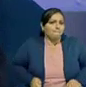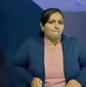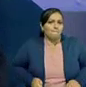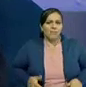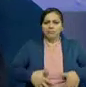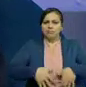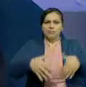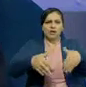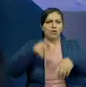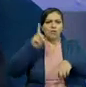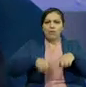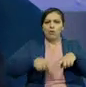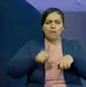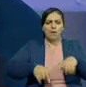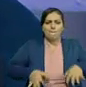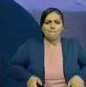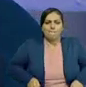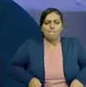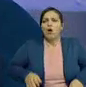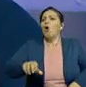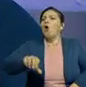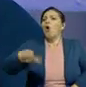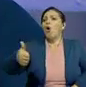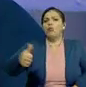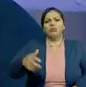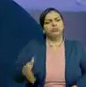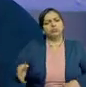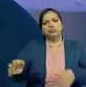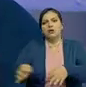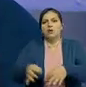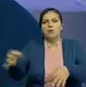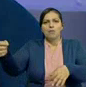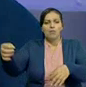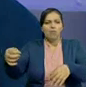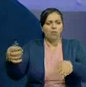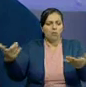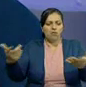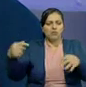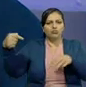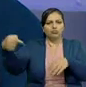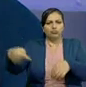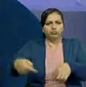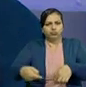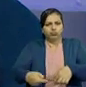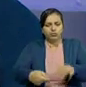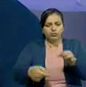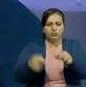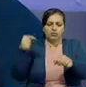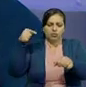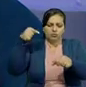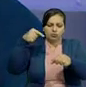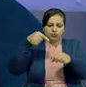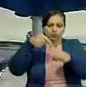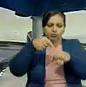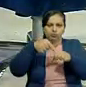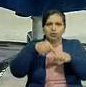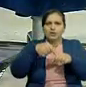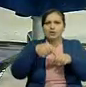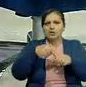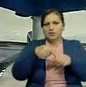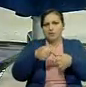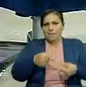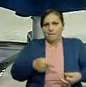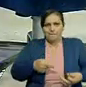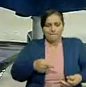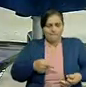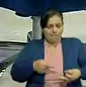su globalidad. De tal manera que sería interesante que se explicara lo suficiente para tener elementos de juicio. ¿Cree que no se ha debatido